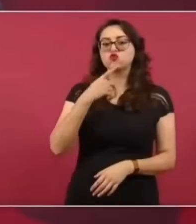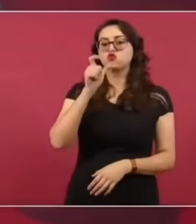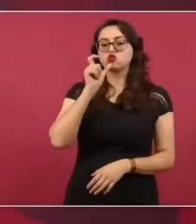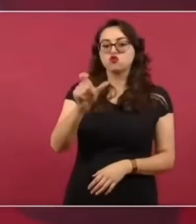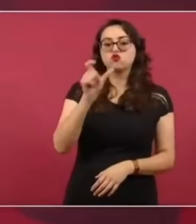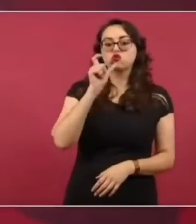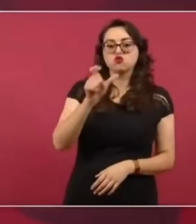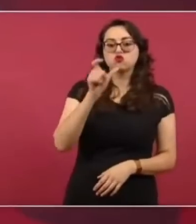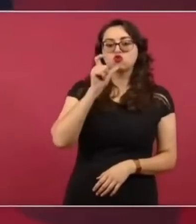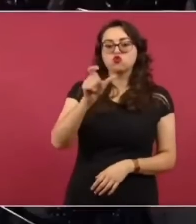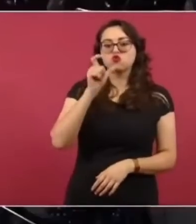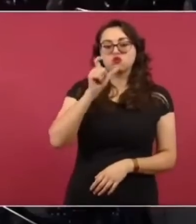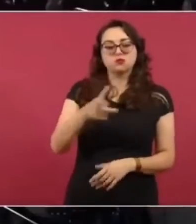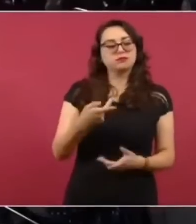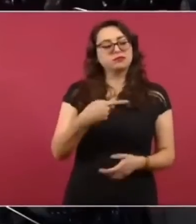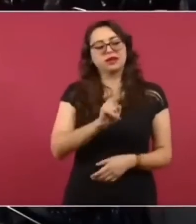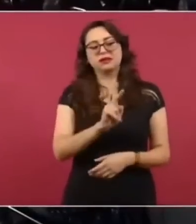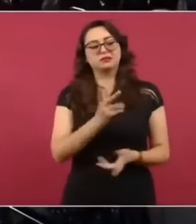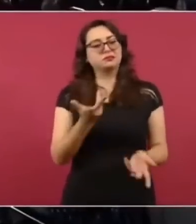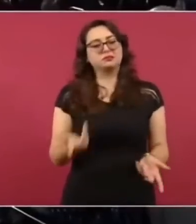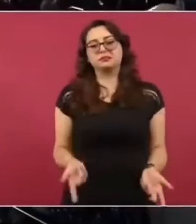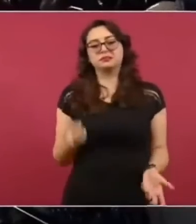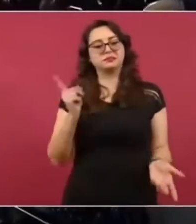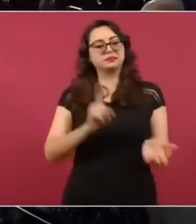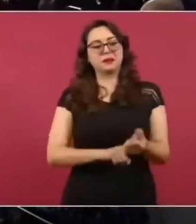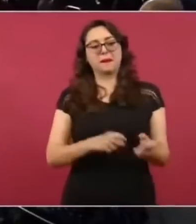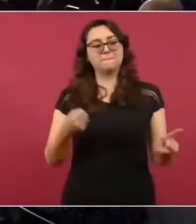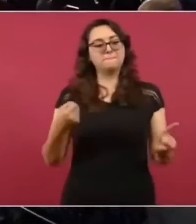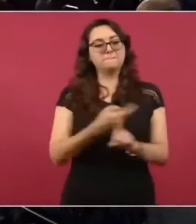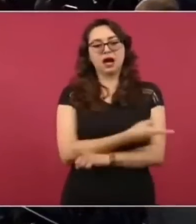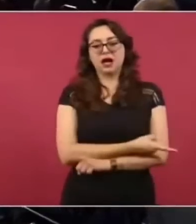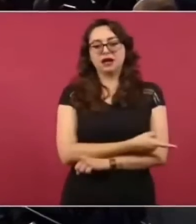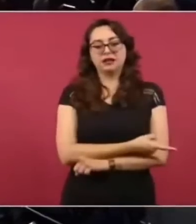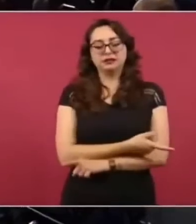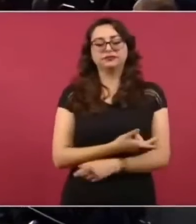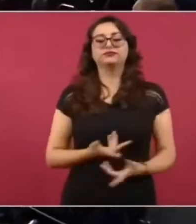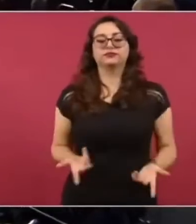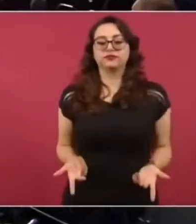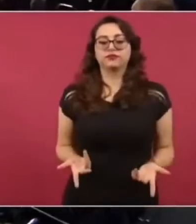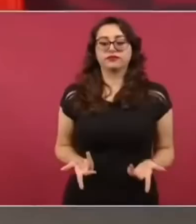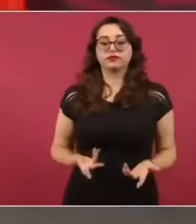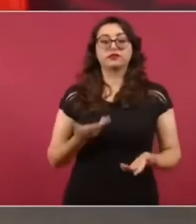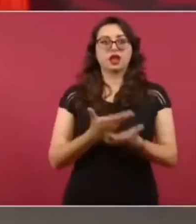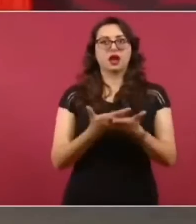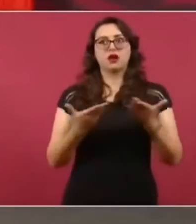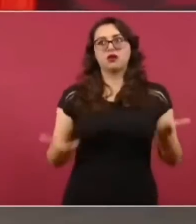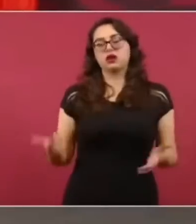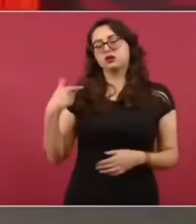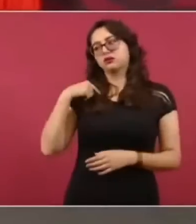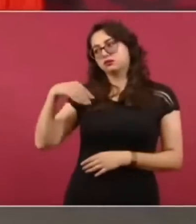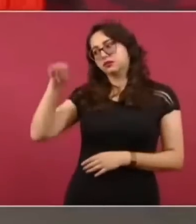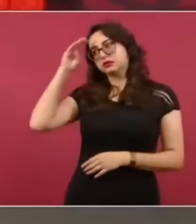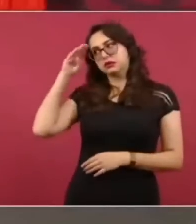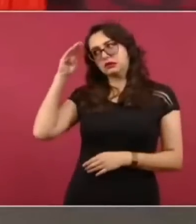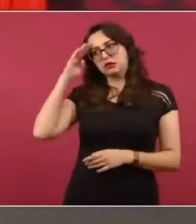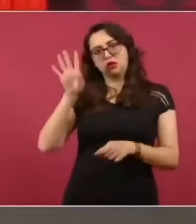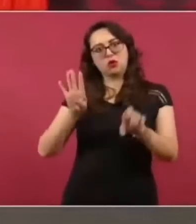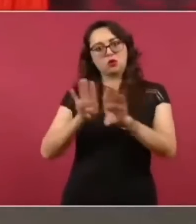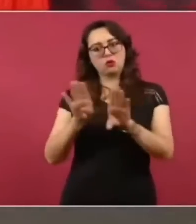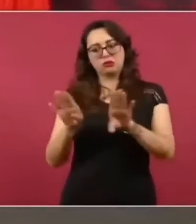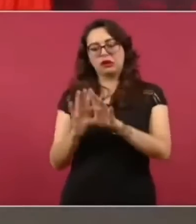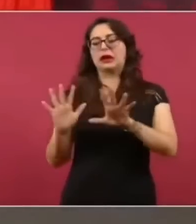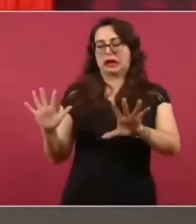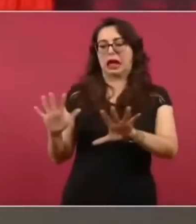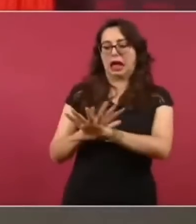Pero bueno, un cambio de fondo, que por eso le tuvimos que poner nosotros al